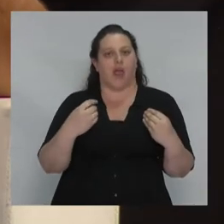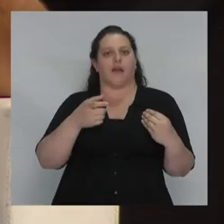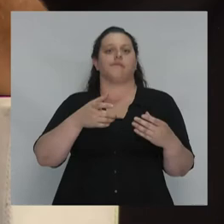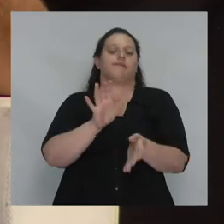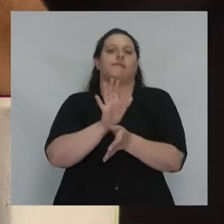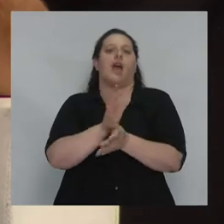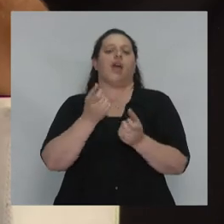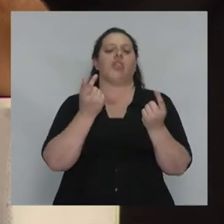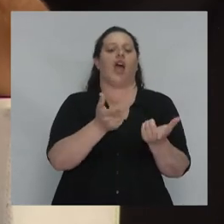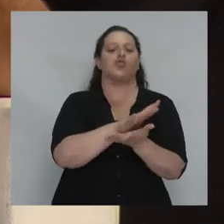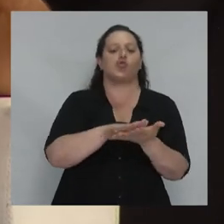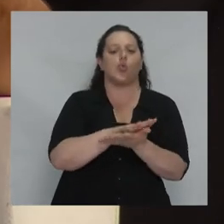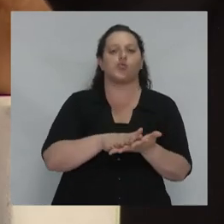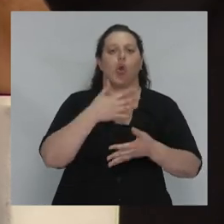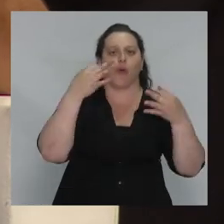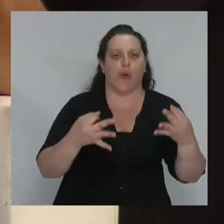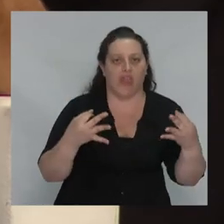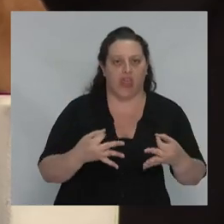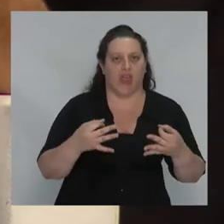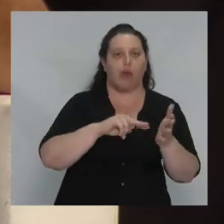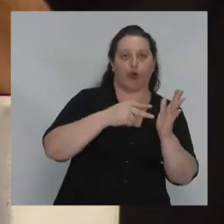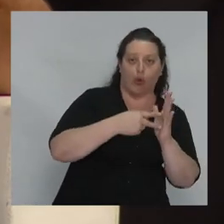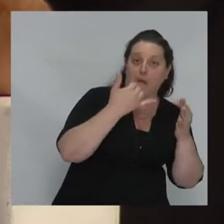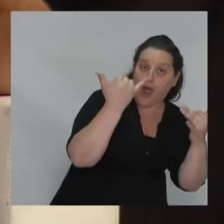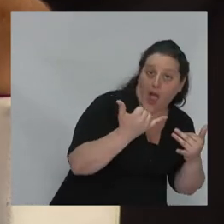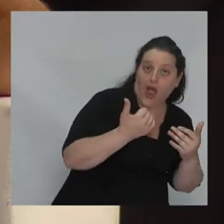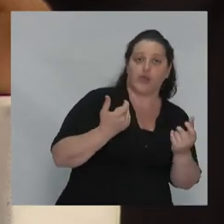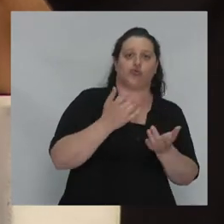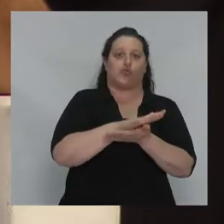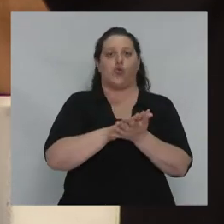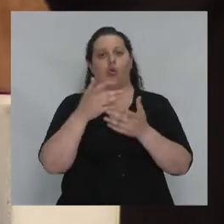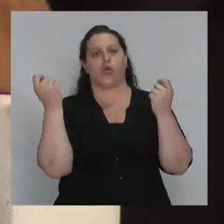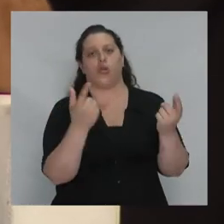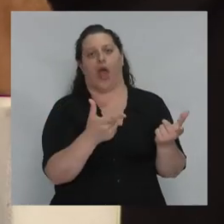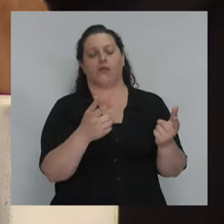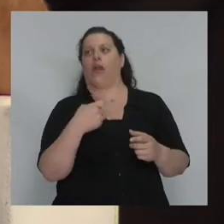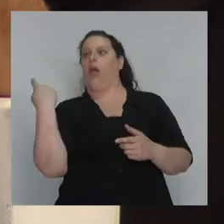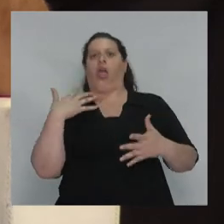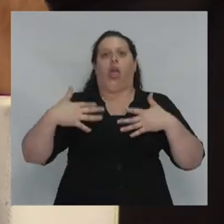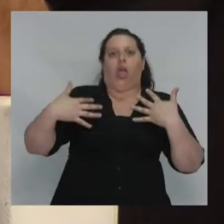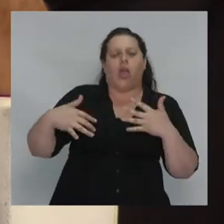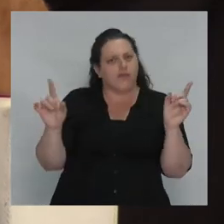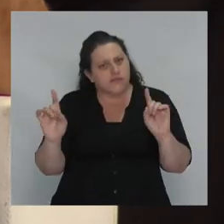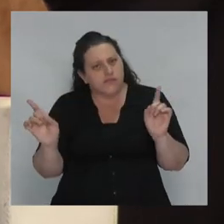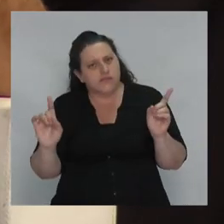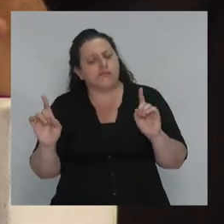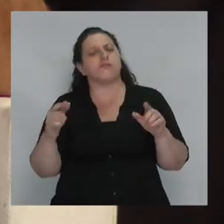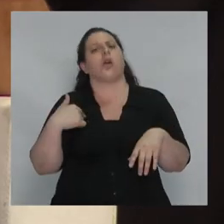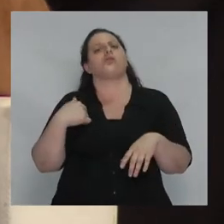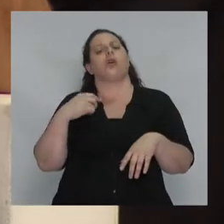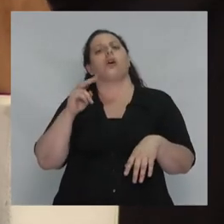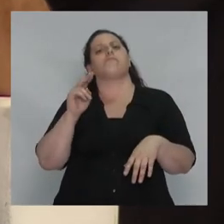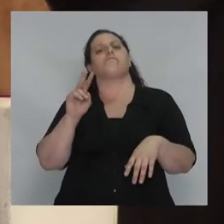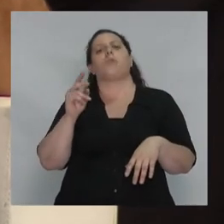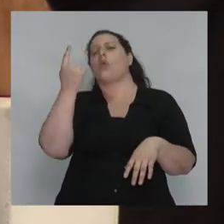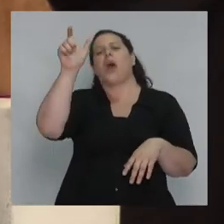respuestas concretas a los problemas concretos. No nos desesperemos. Por ahí vi una frase de alguna